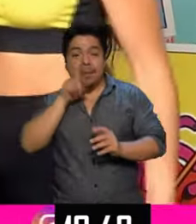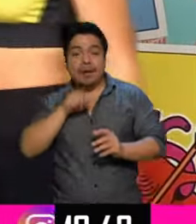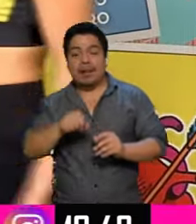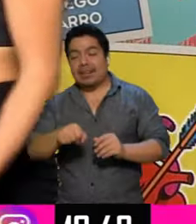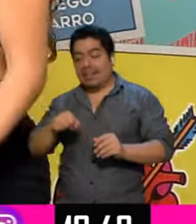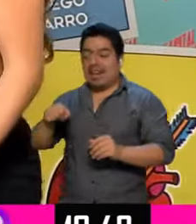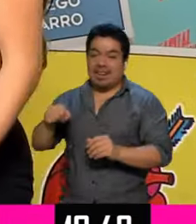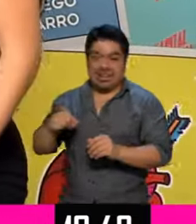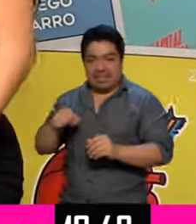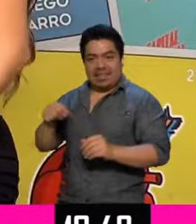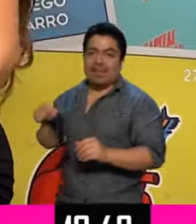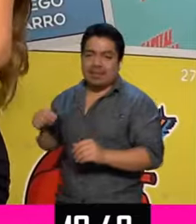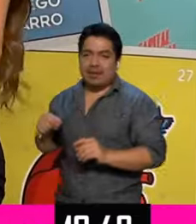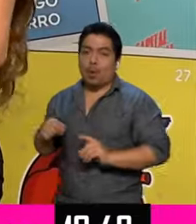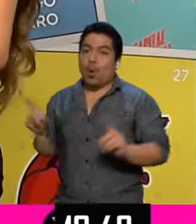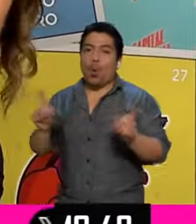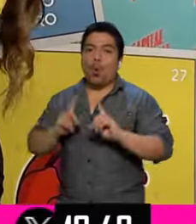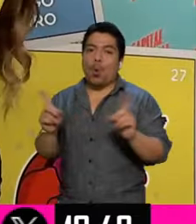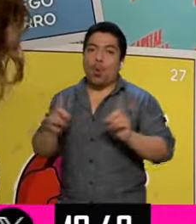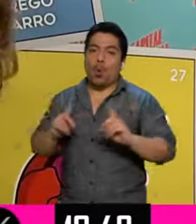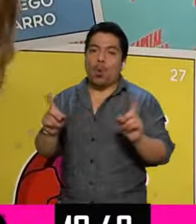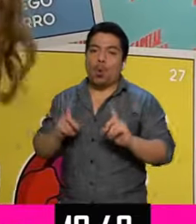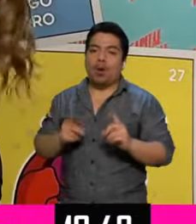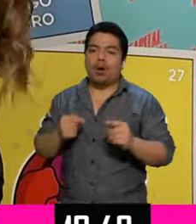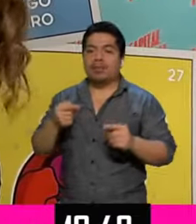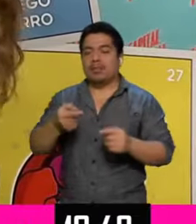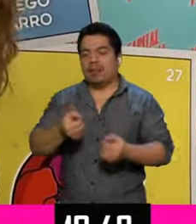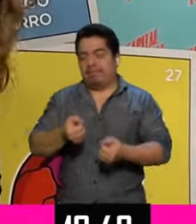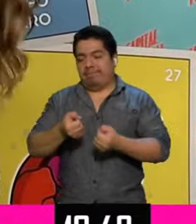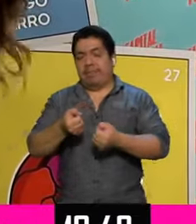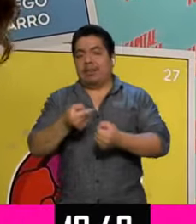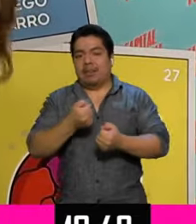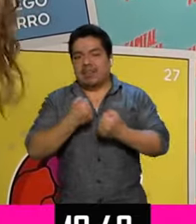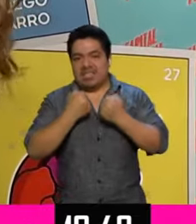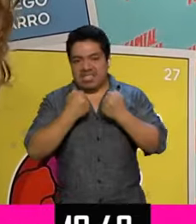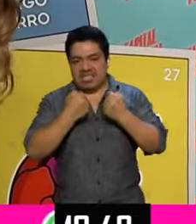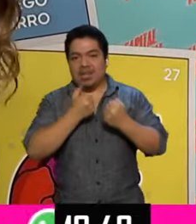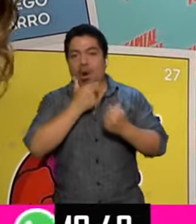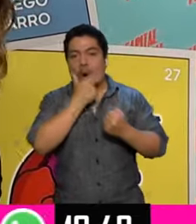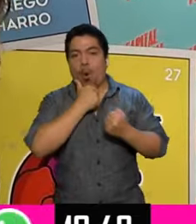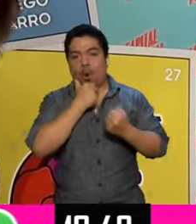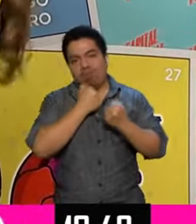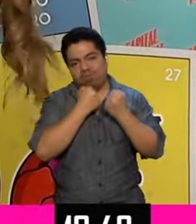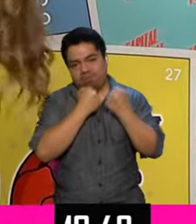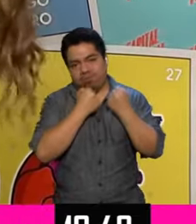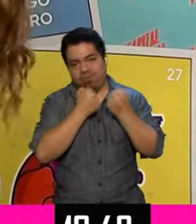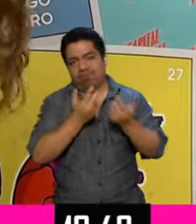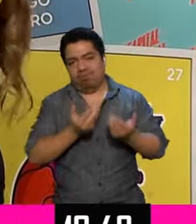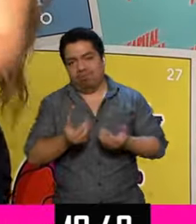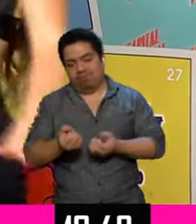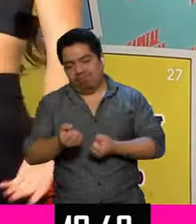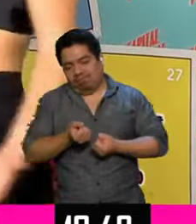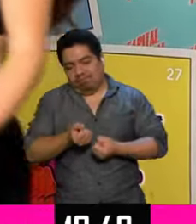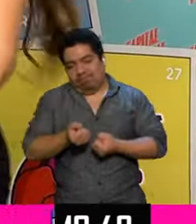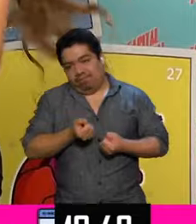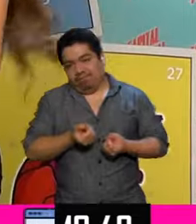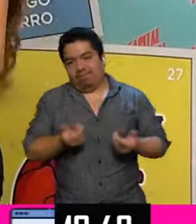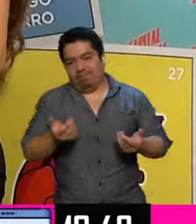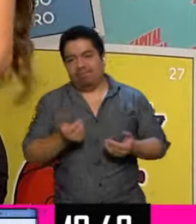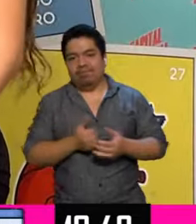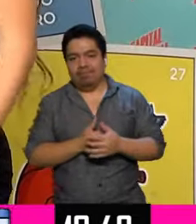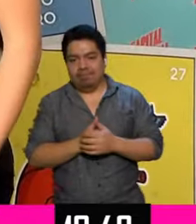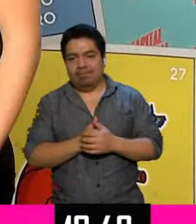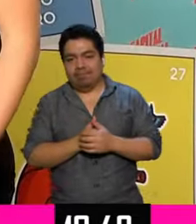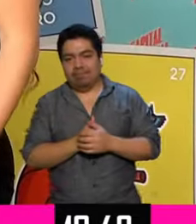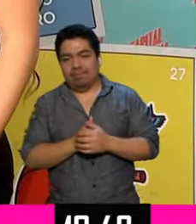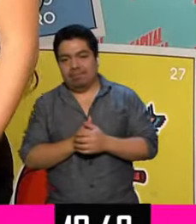es jalar hacia atrás. Y no. Y obviamente no, porque su fuerza es mayor a la mía. Es un hombre y, pues, me va a ganar. Jalarme. Además, claro, él lleva la... Mira,